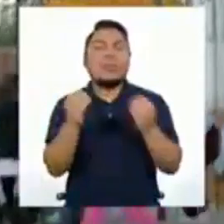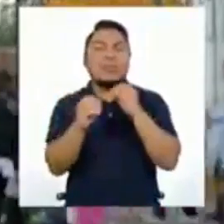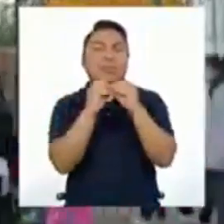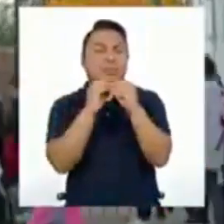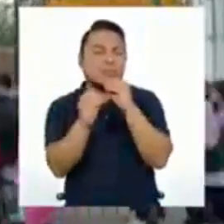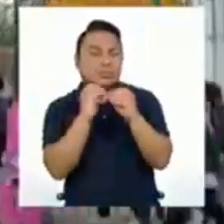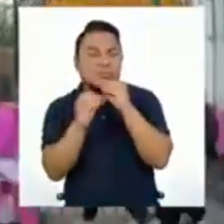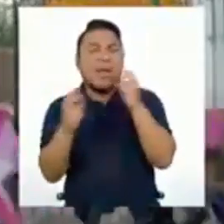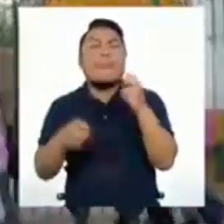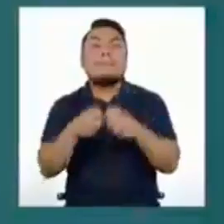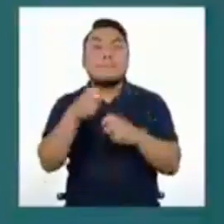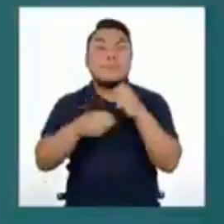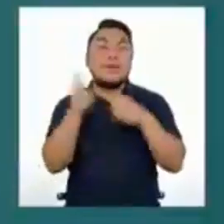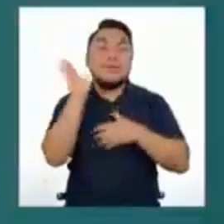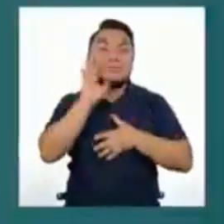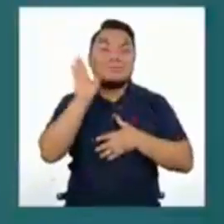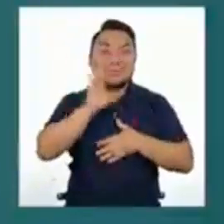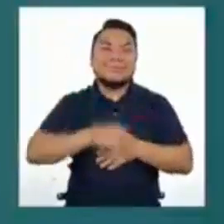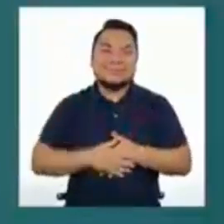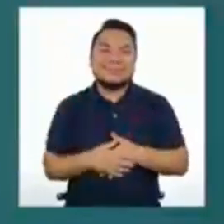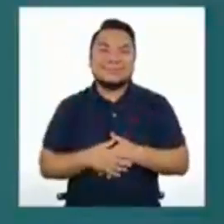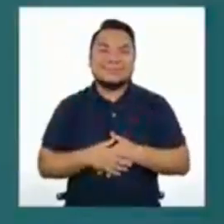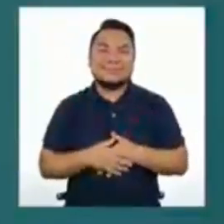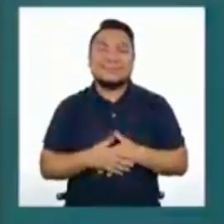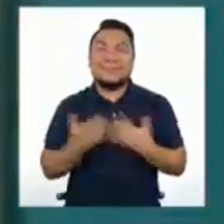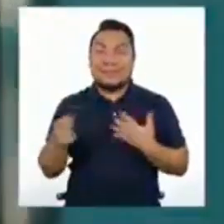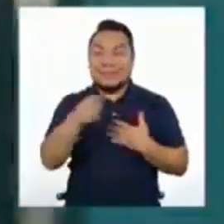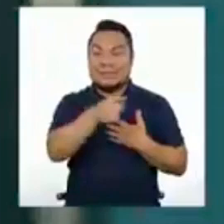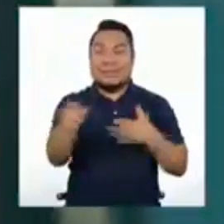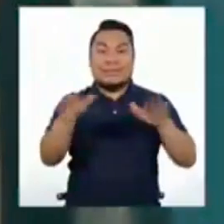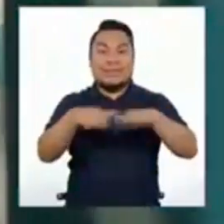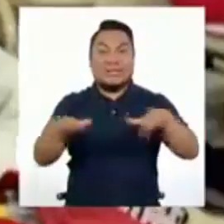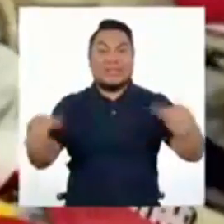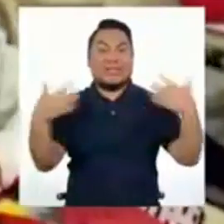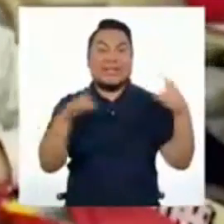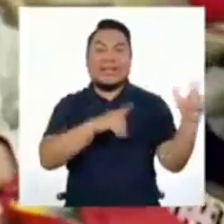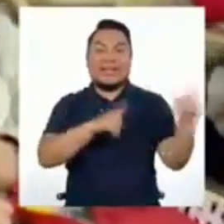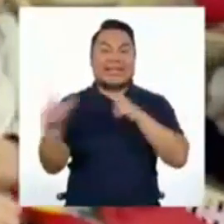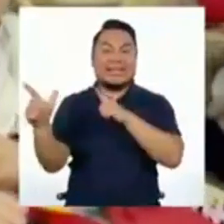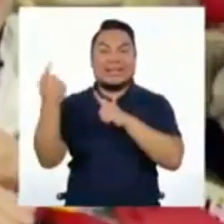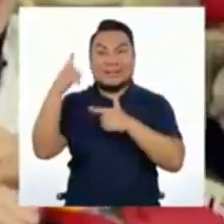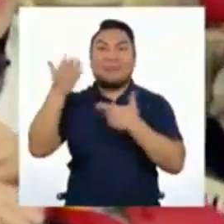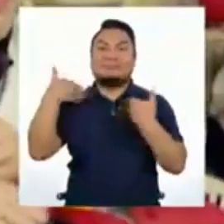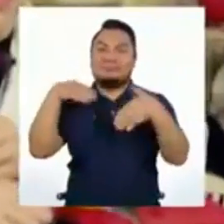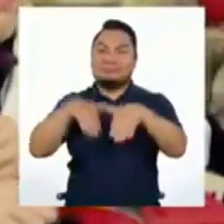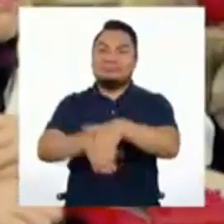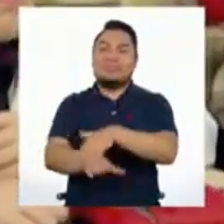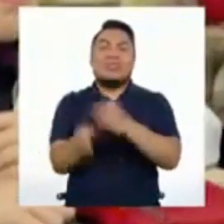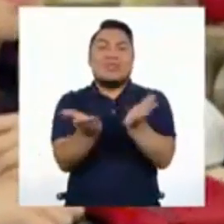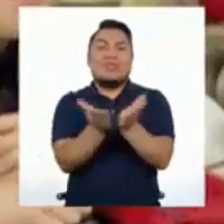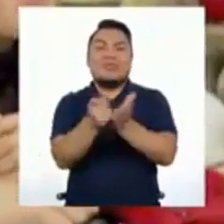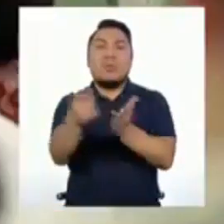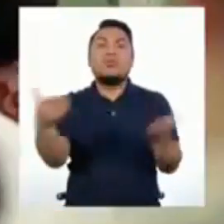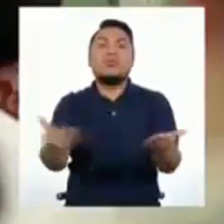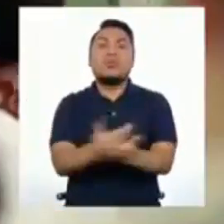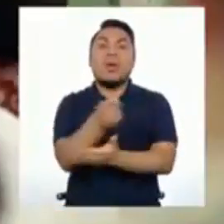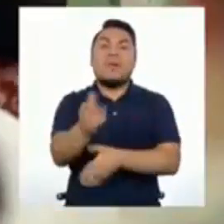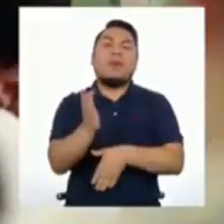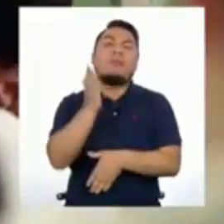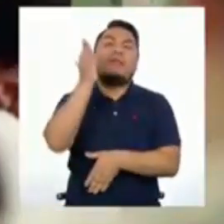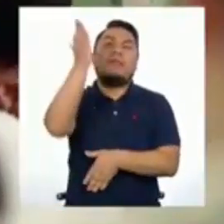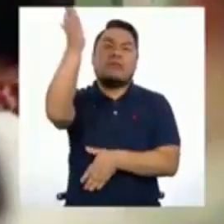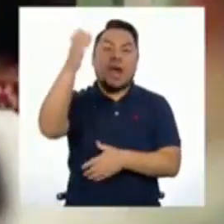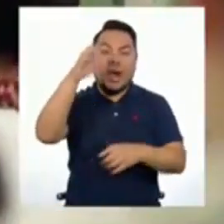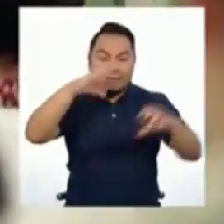para resolver el problema de la basura. Los chicos ya están listos y preparados para transformarse en los nuevos científicos del